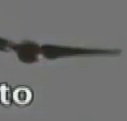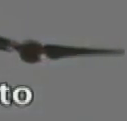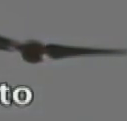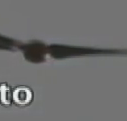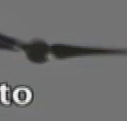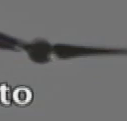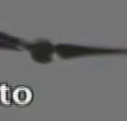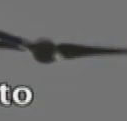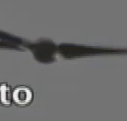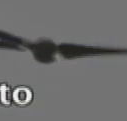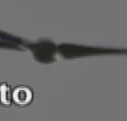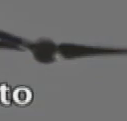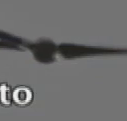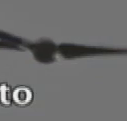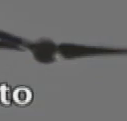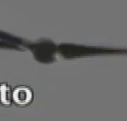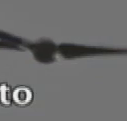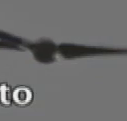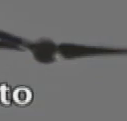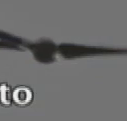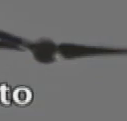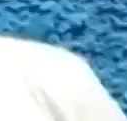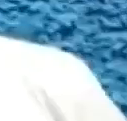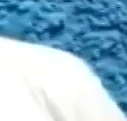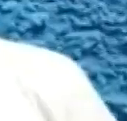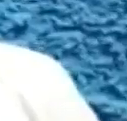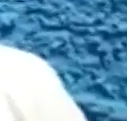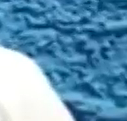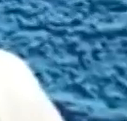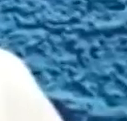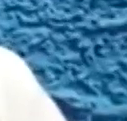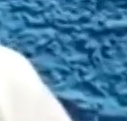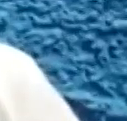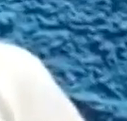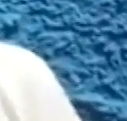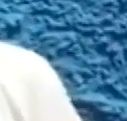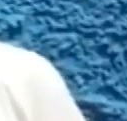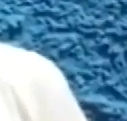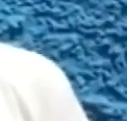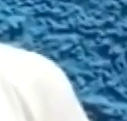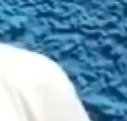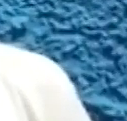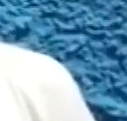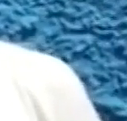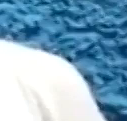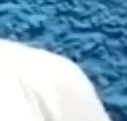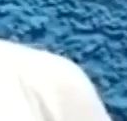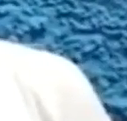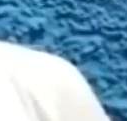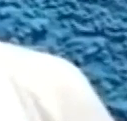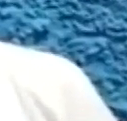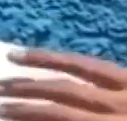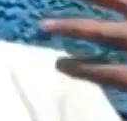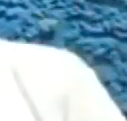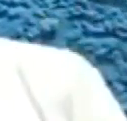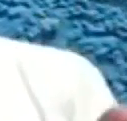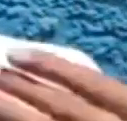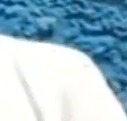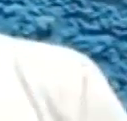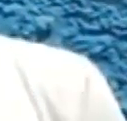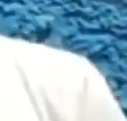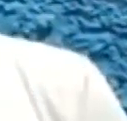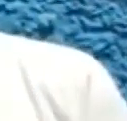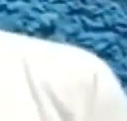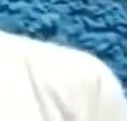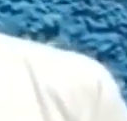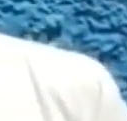metálicos adheridos para ser empleados como metralla. Yo vi el dron que bajaba como a 5 metros del centro donde